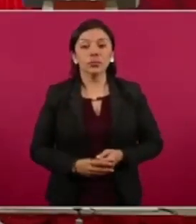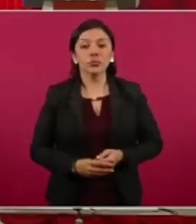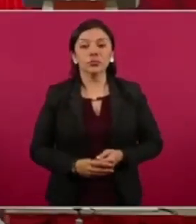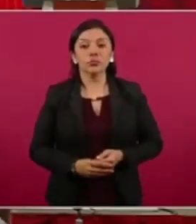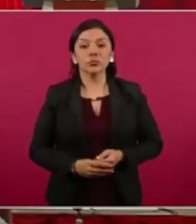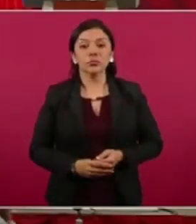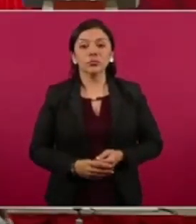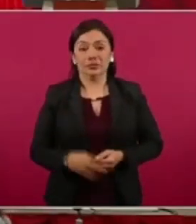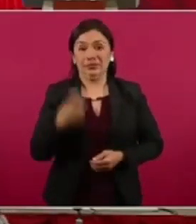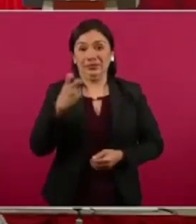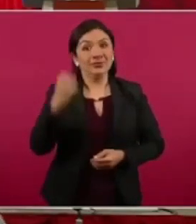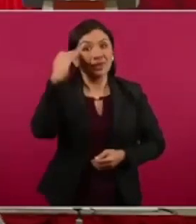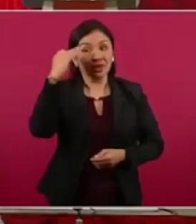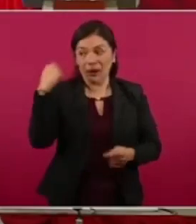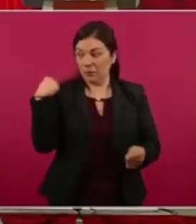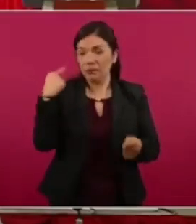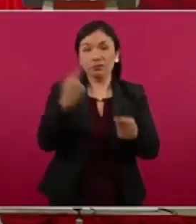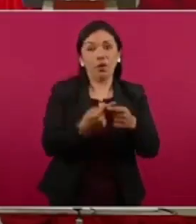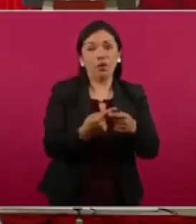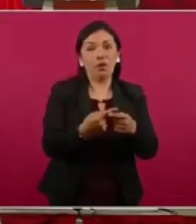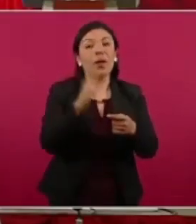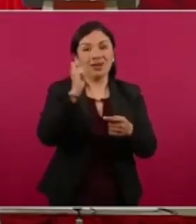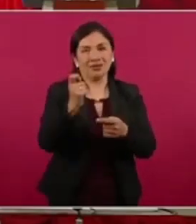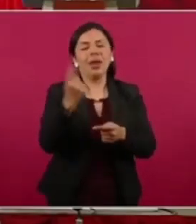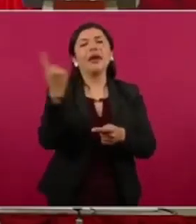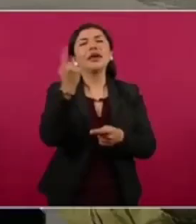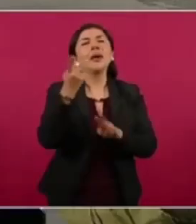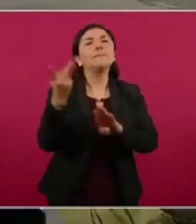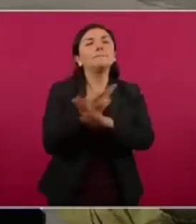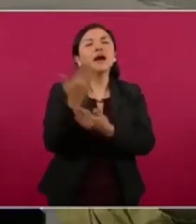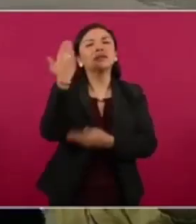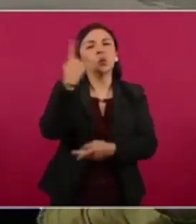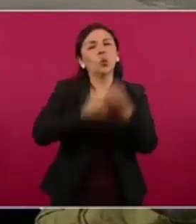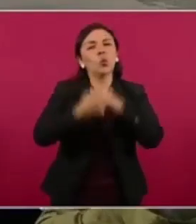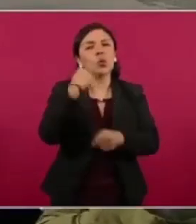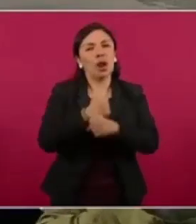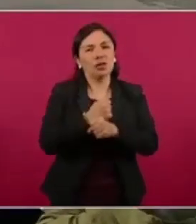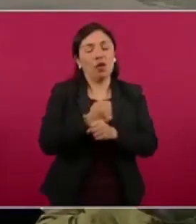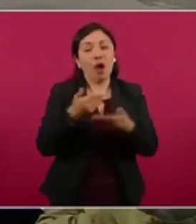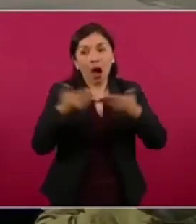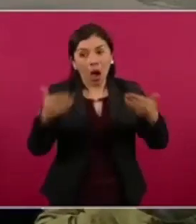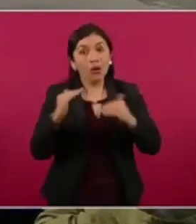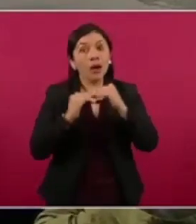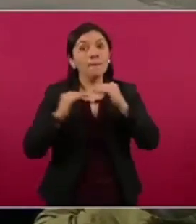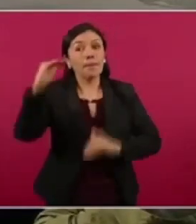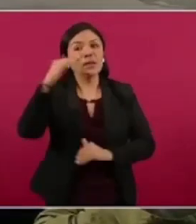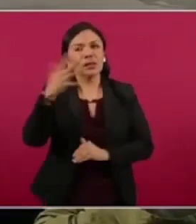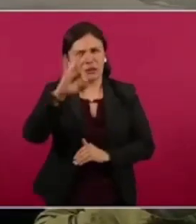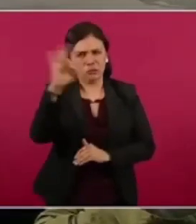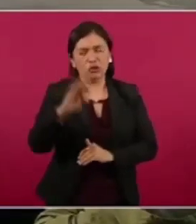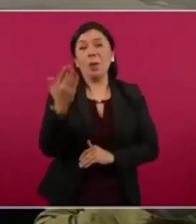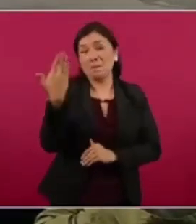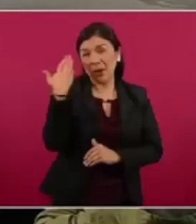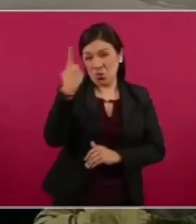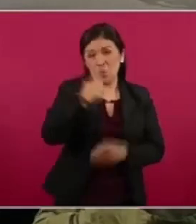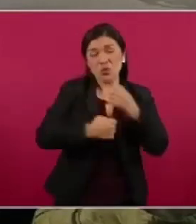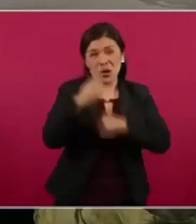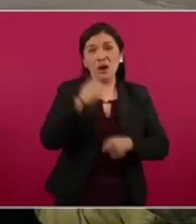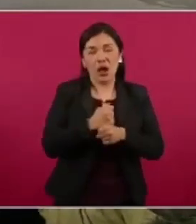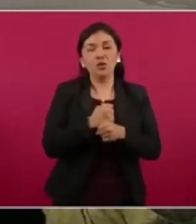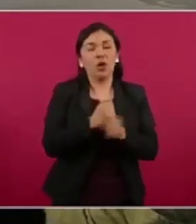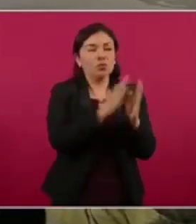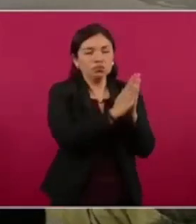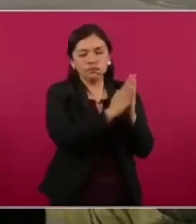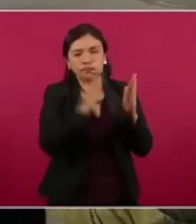en este periodo con relación al año pasado. El año pasado llevábamos